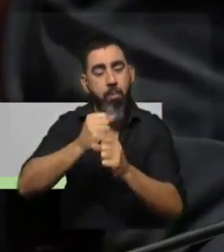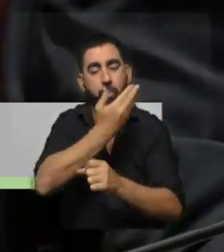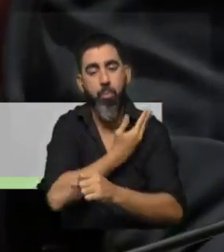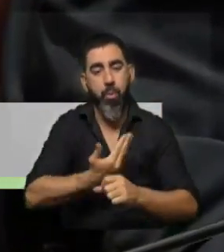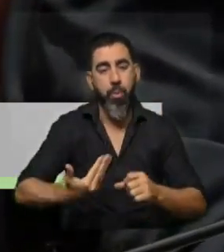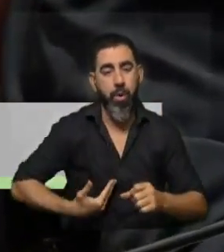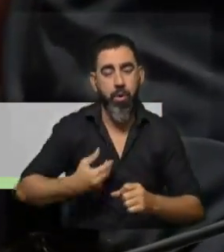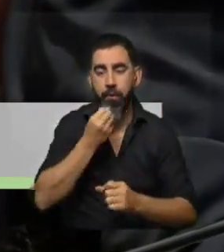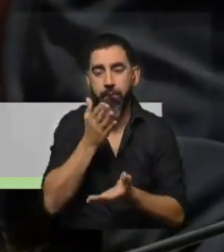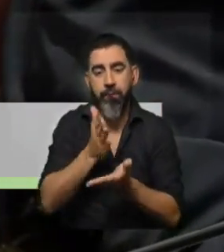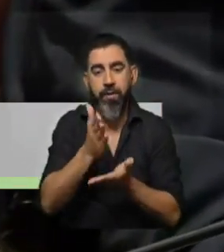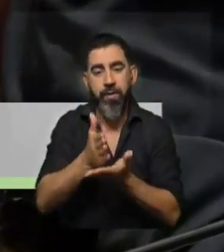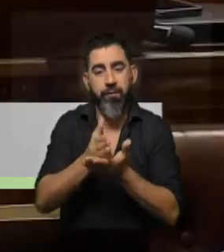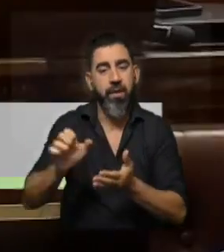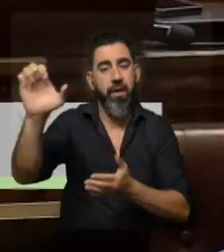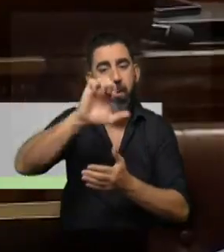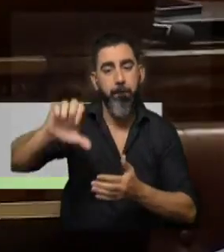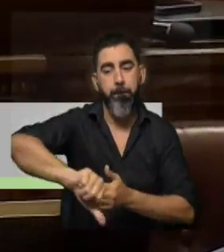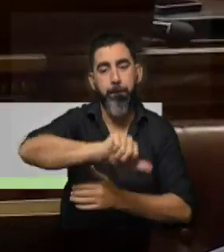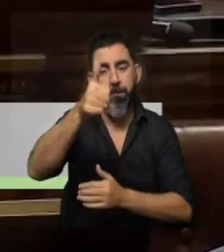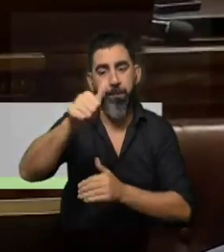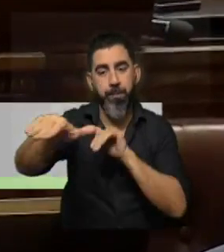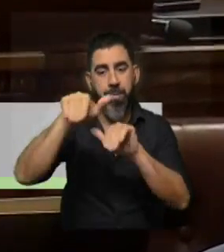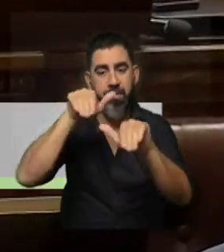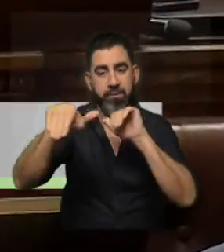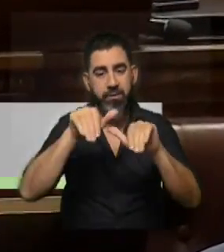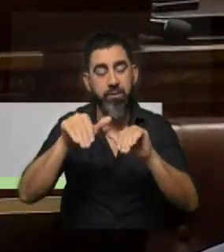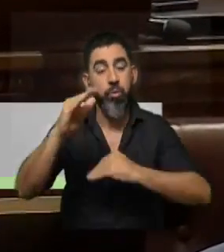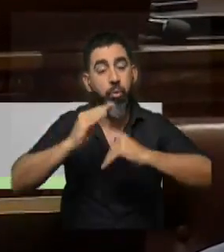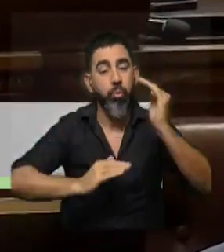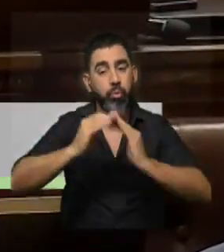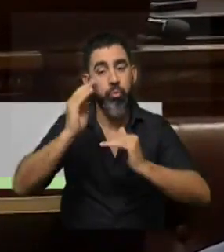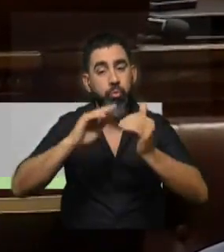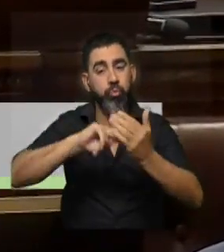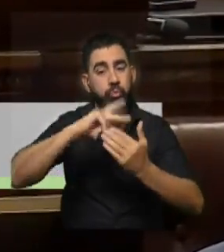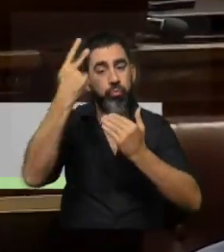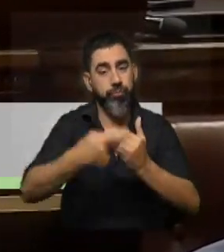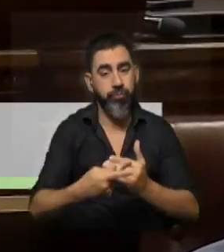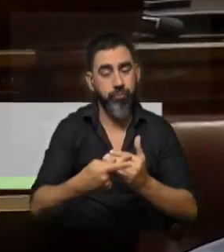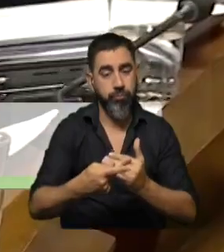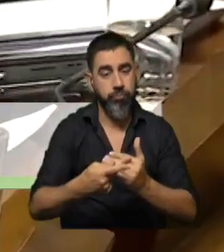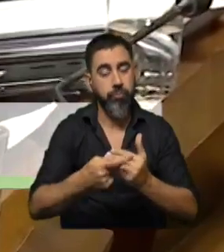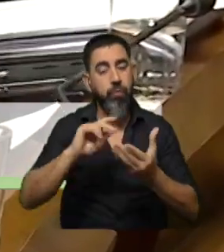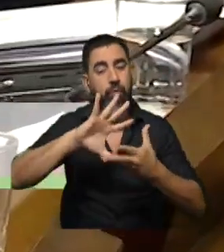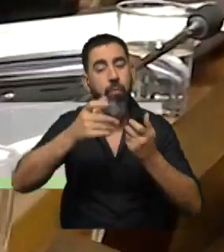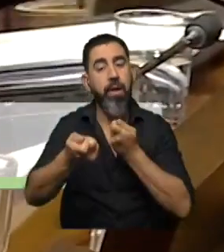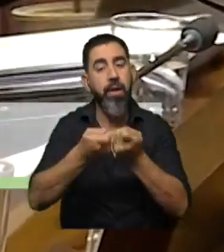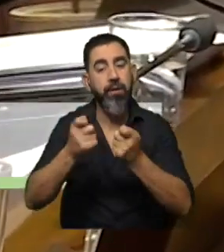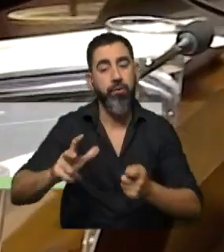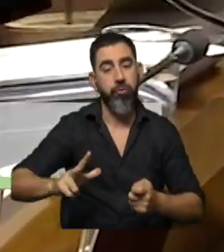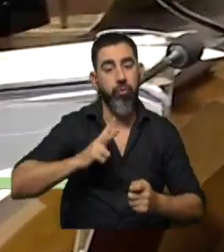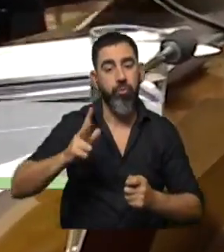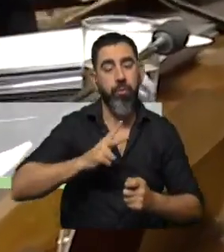poder ejecutivo que favorecieron al consorcio ganador de la licitación la construcción del proyecto arasativa o el modelo de gestión privada